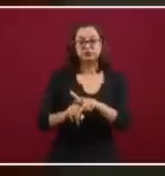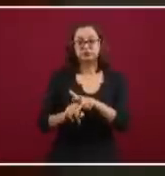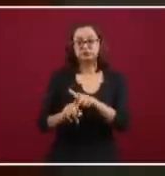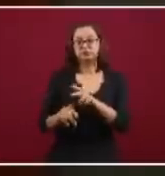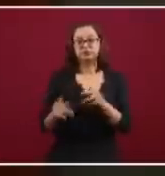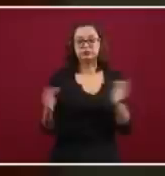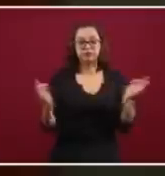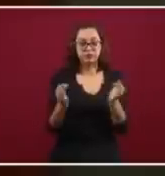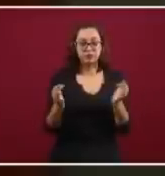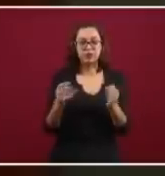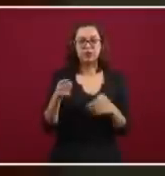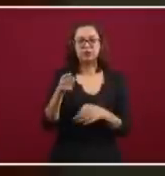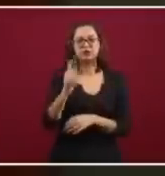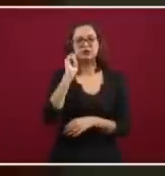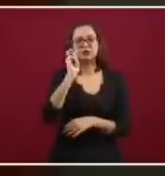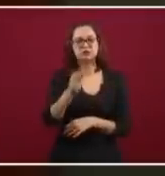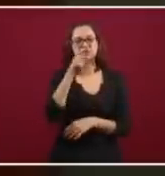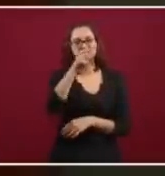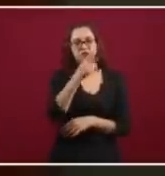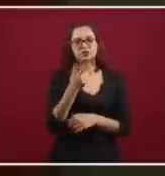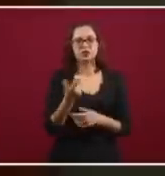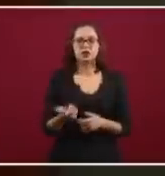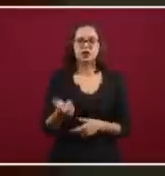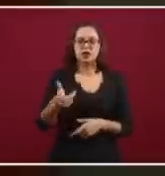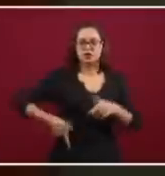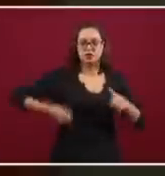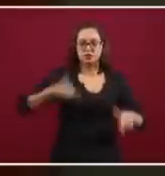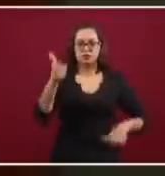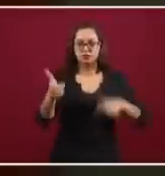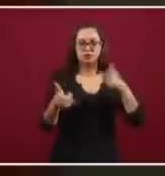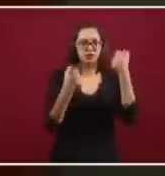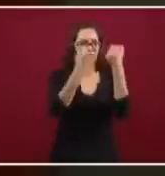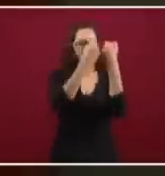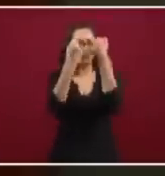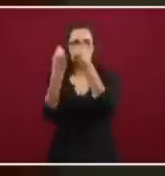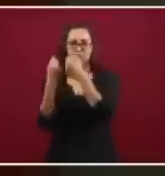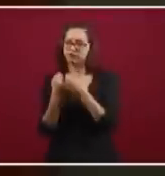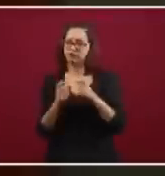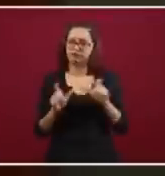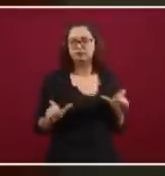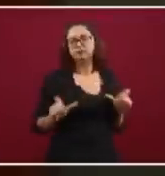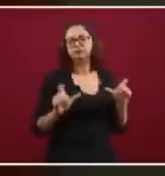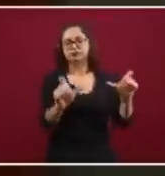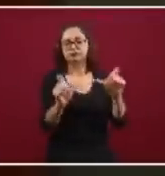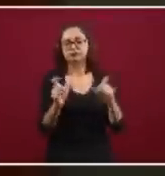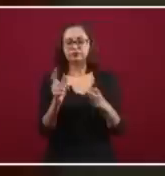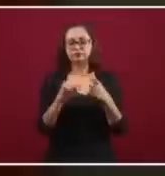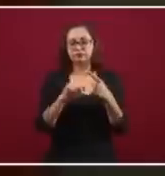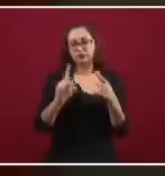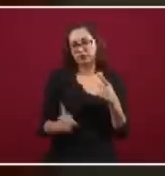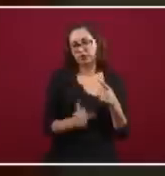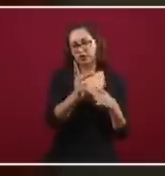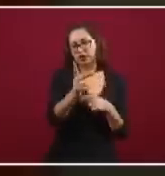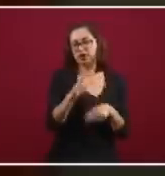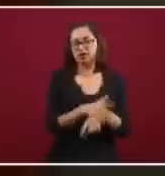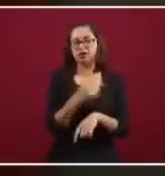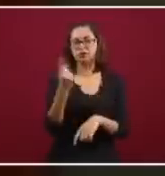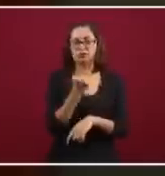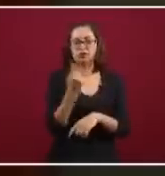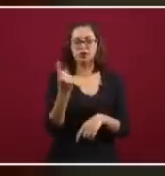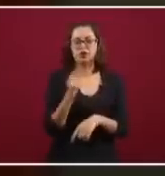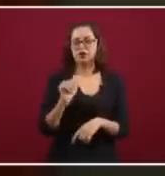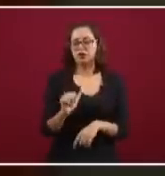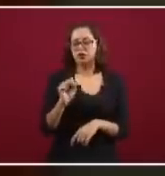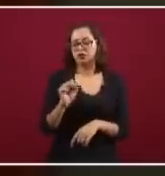Frozen para congelar el tráfico de armas en 5 puntos fronterizos. Preguntarle esto luego de que la Auditoría Superior